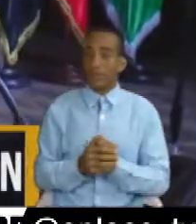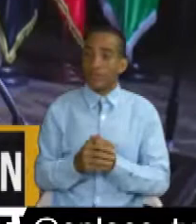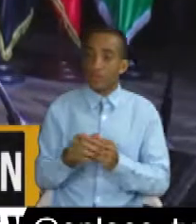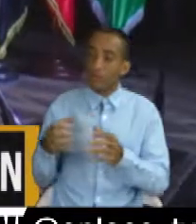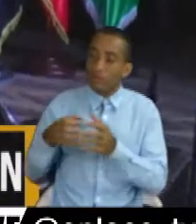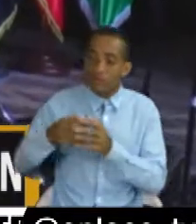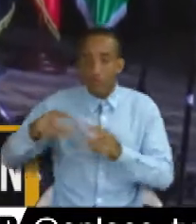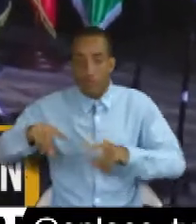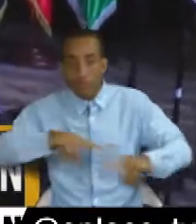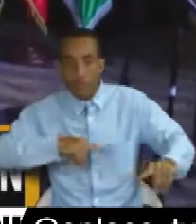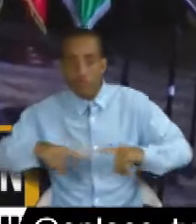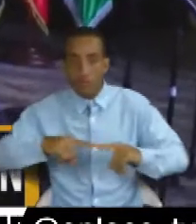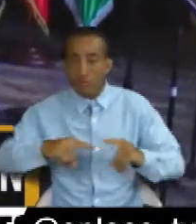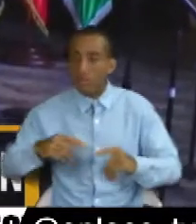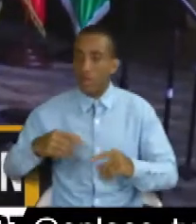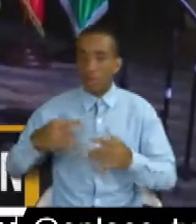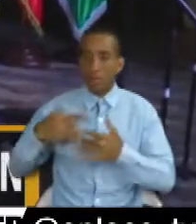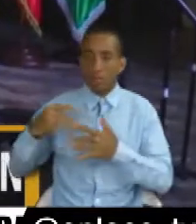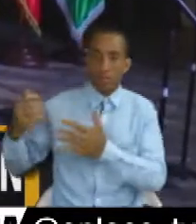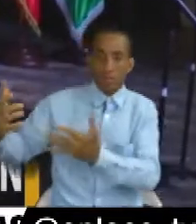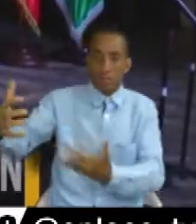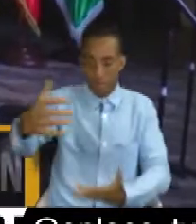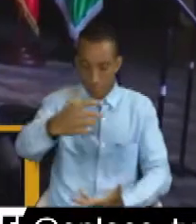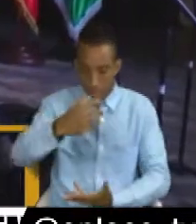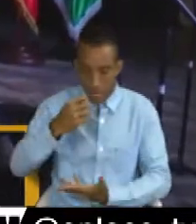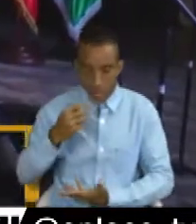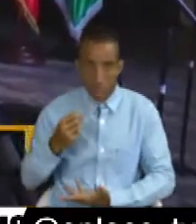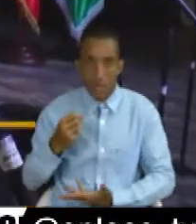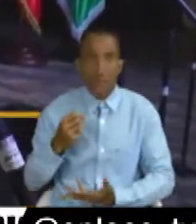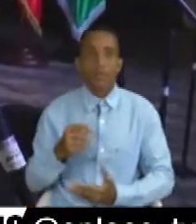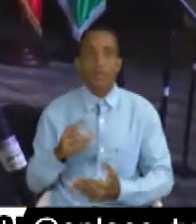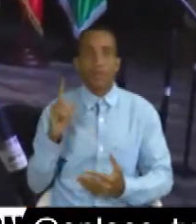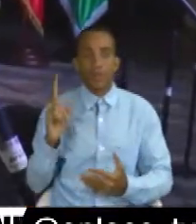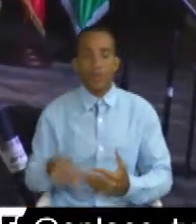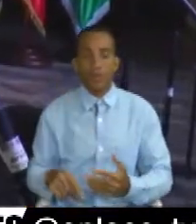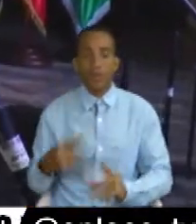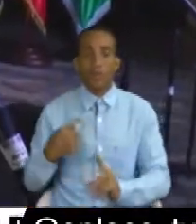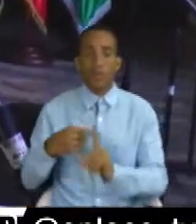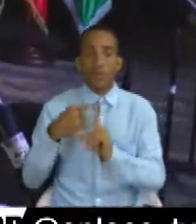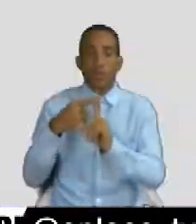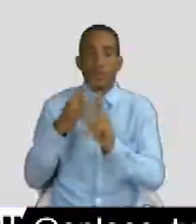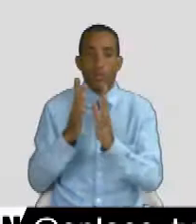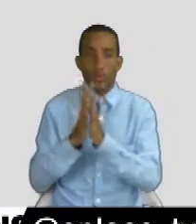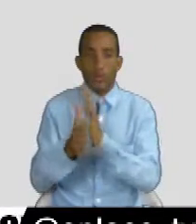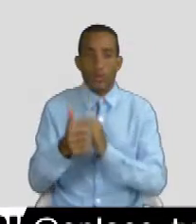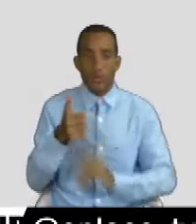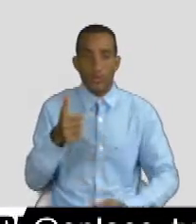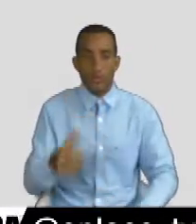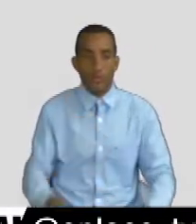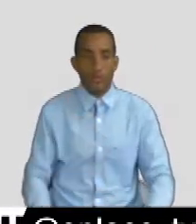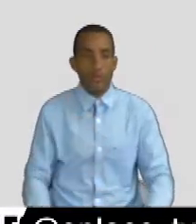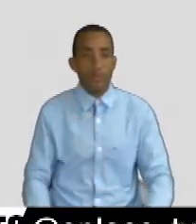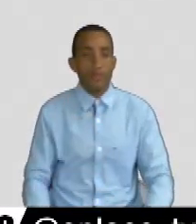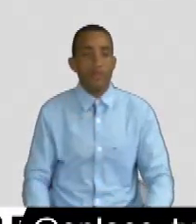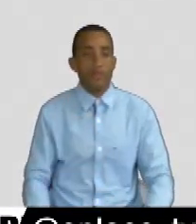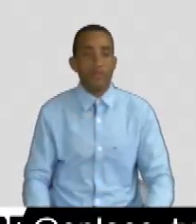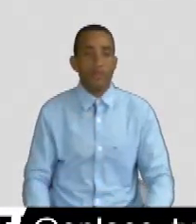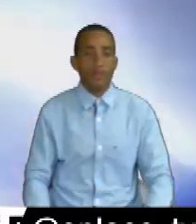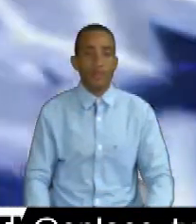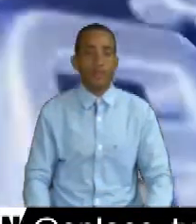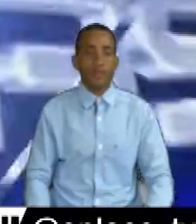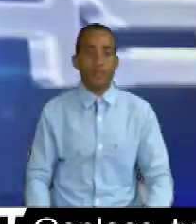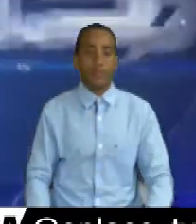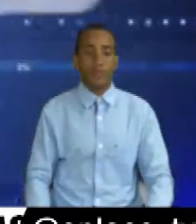posible que las ayudas lleguen a donde deben. Por esto, son la nota positiva de la semana. Con el patrocinio de Impala